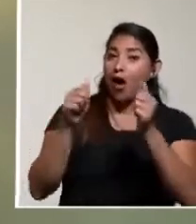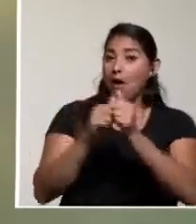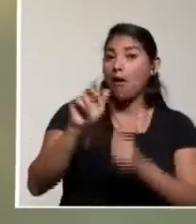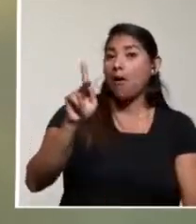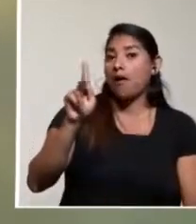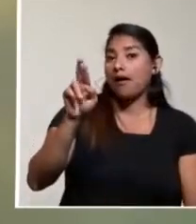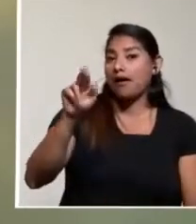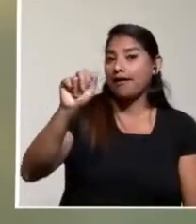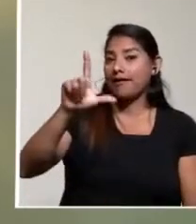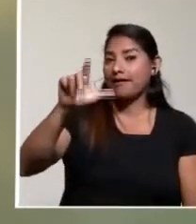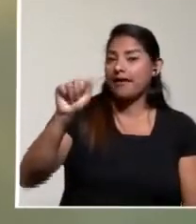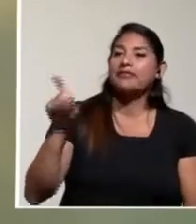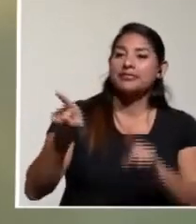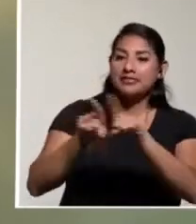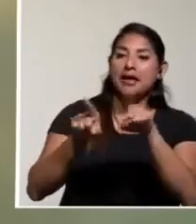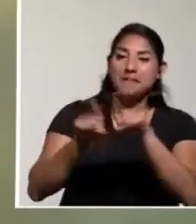acuerdo?